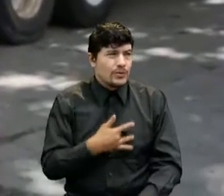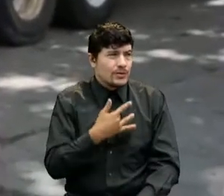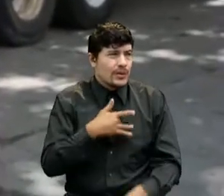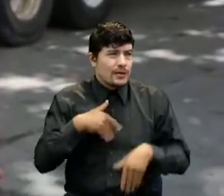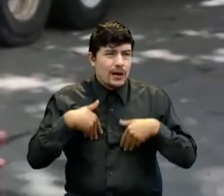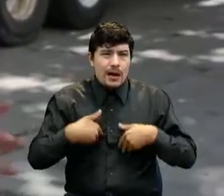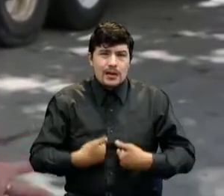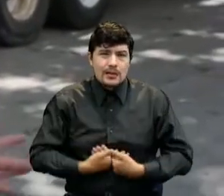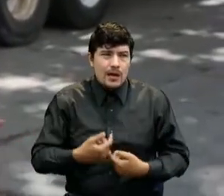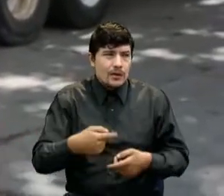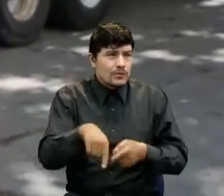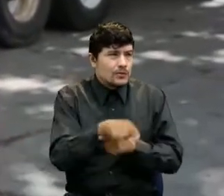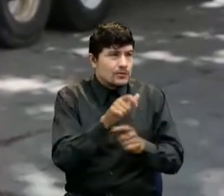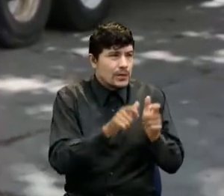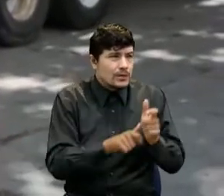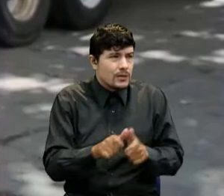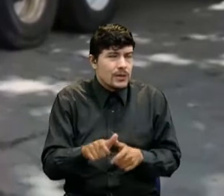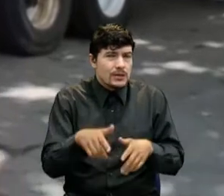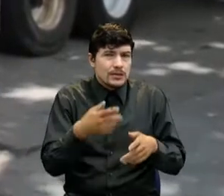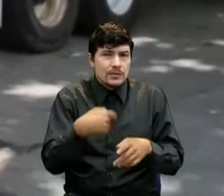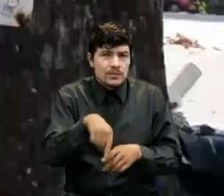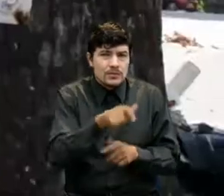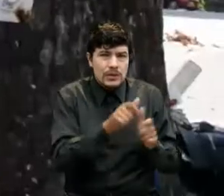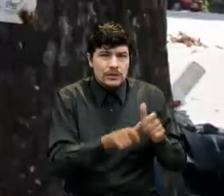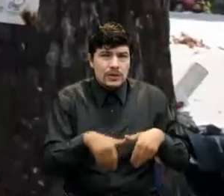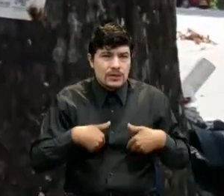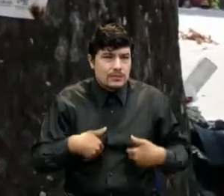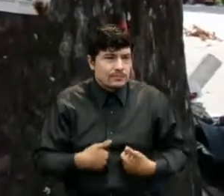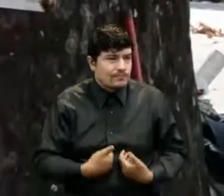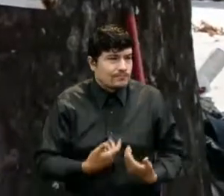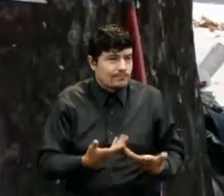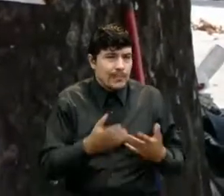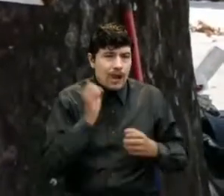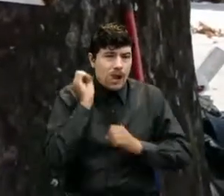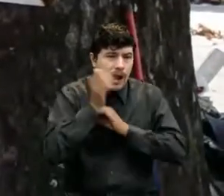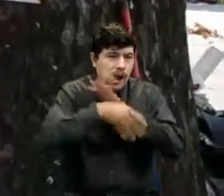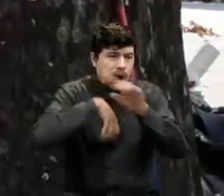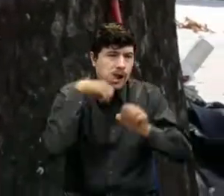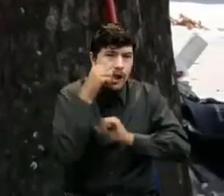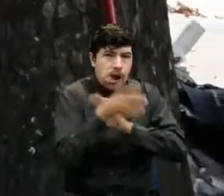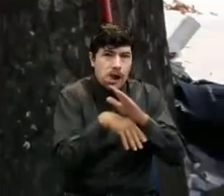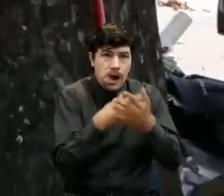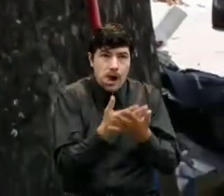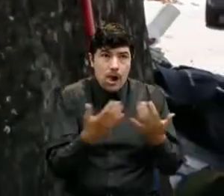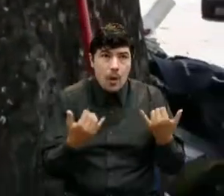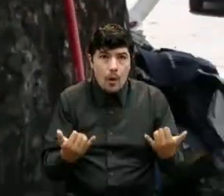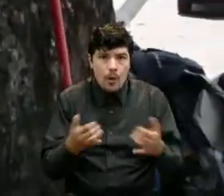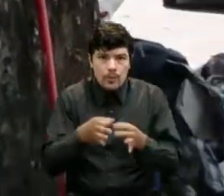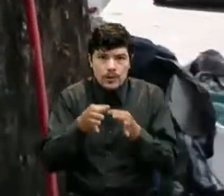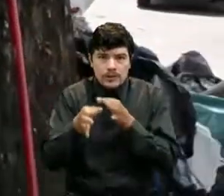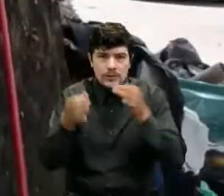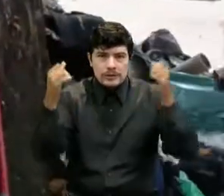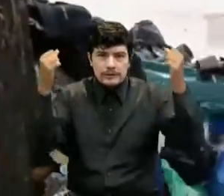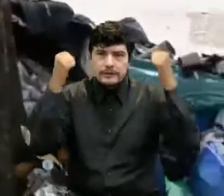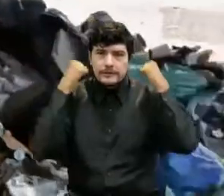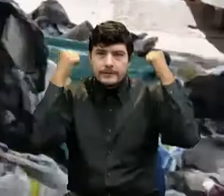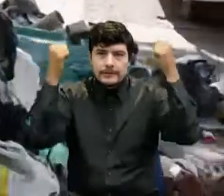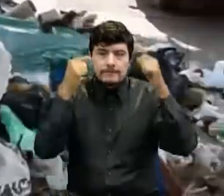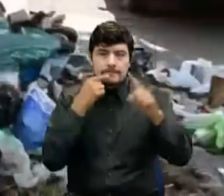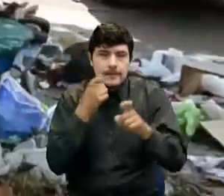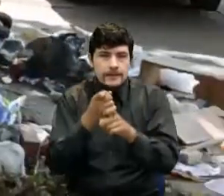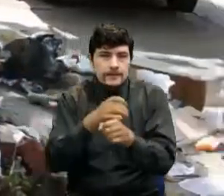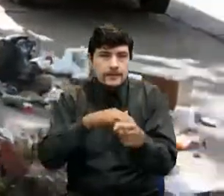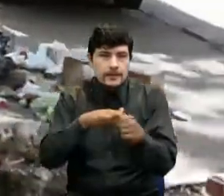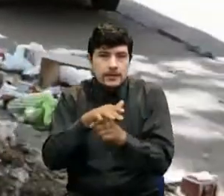recicladores, que ellos reciclan y los que no les sirve vienen y botan ahí. Hoy Piedecuesta se encuentra inmerso en medio de las basuras que la